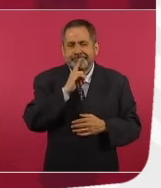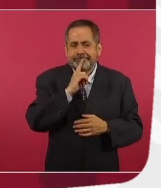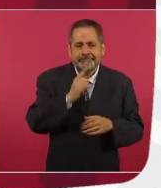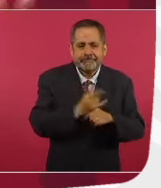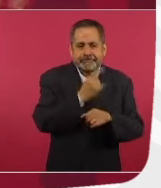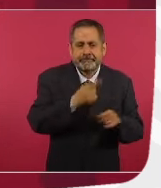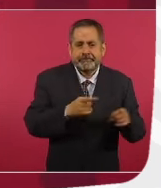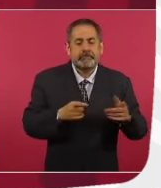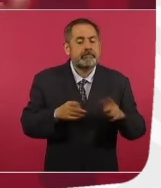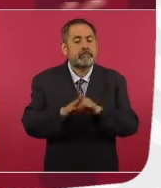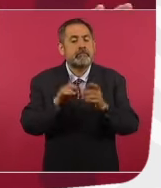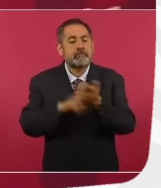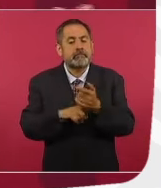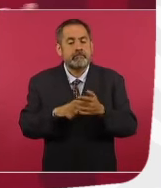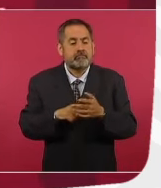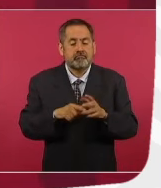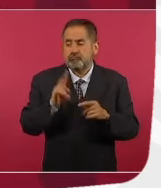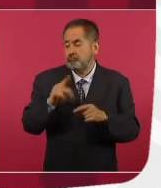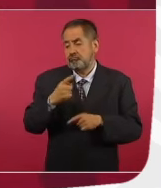para legitimar